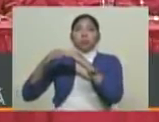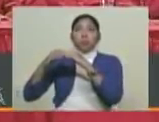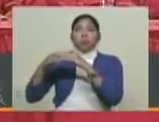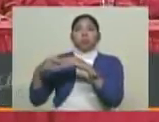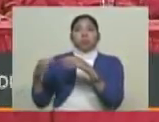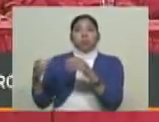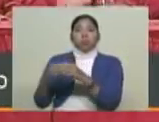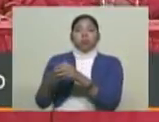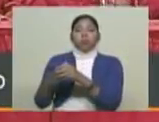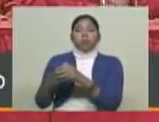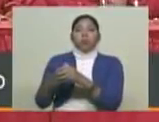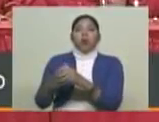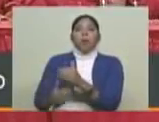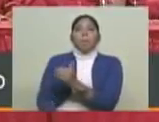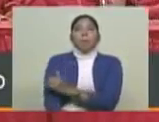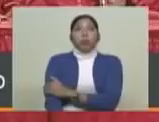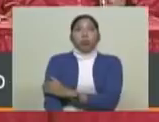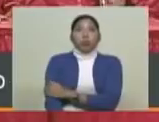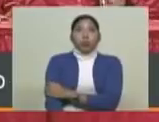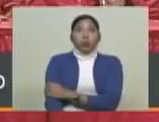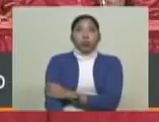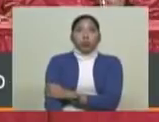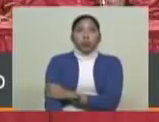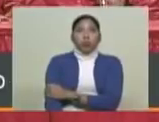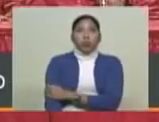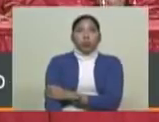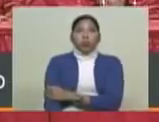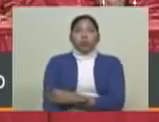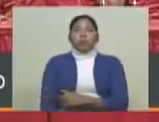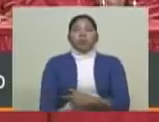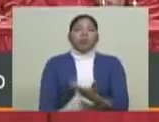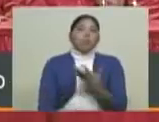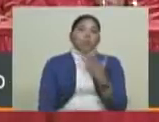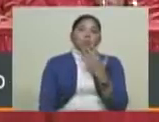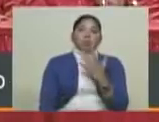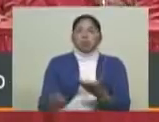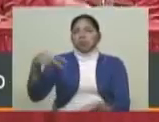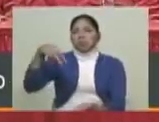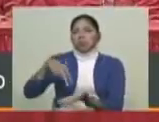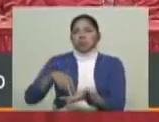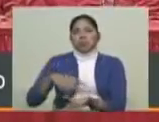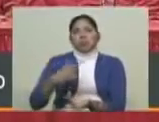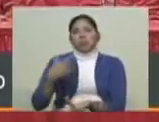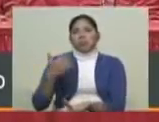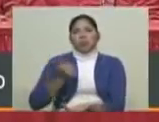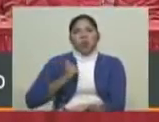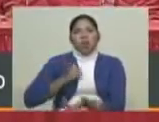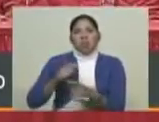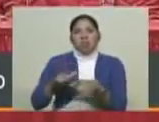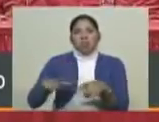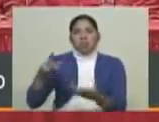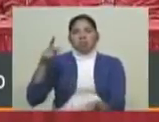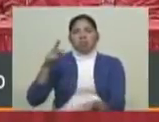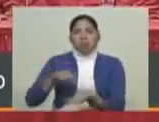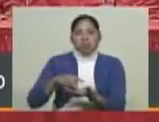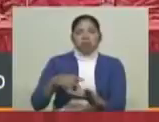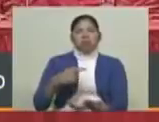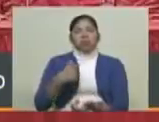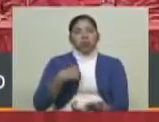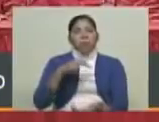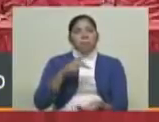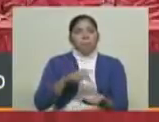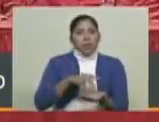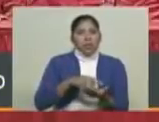parará en cualquier esquina y podrá decirles, yo participé y yo saqué tantos votos.